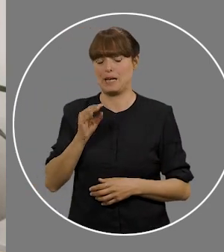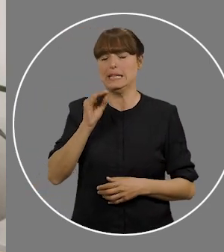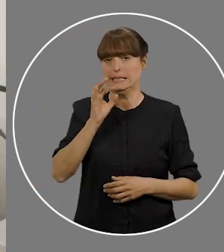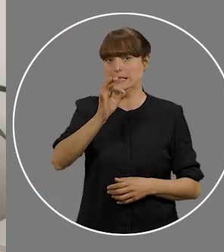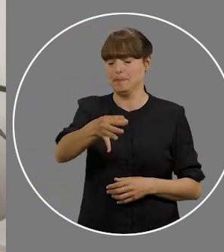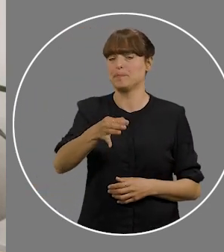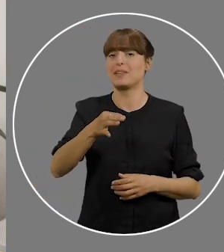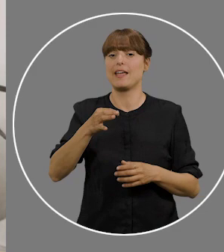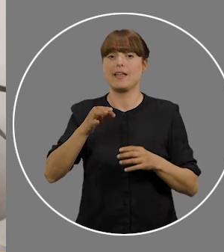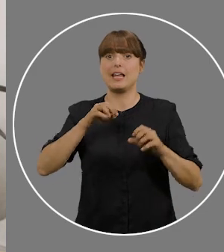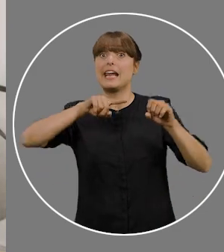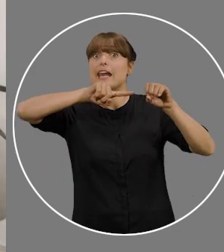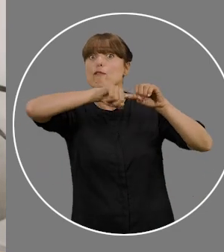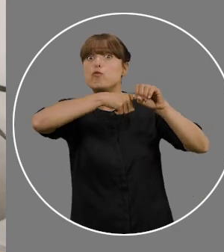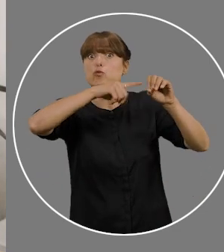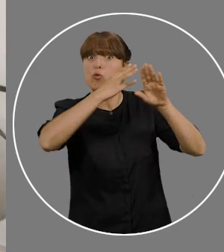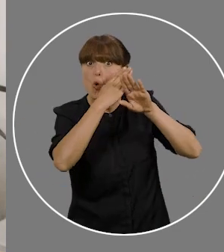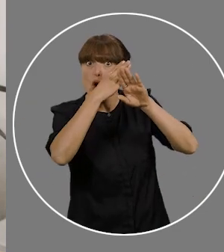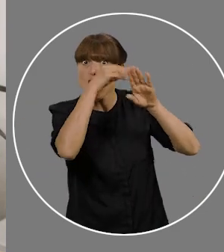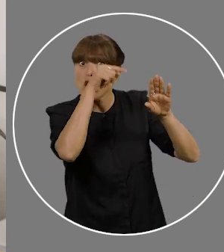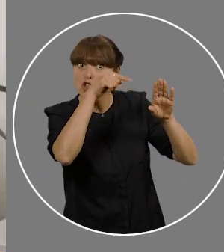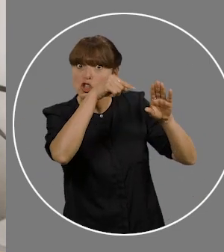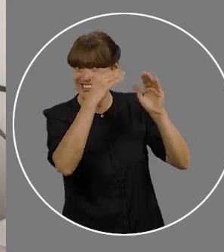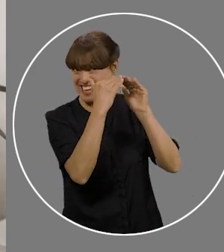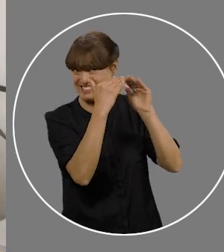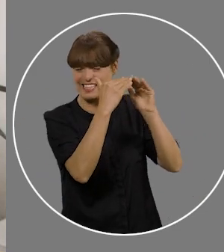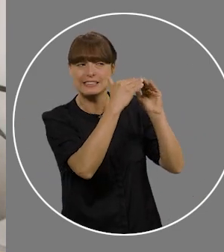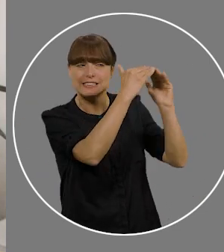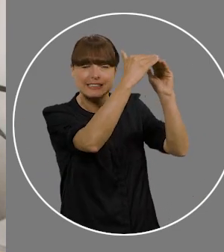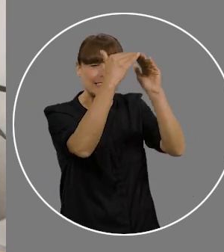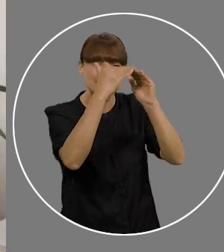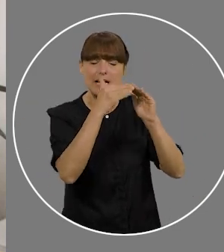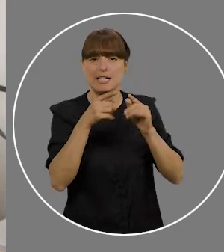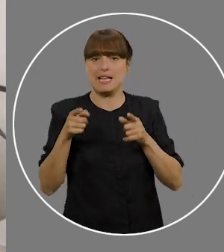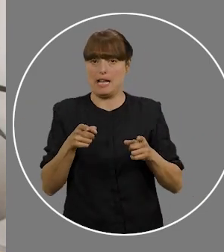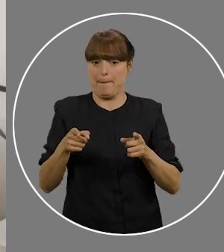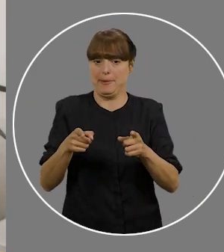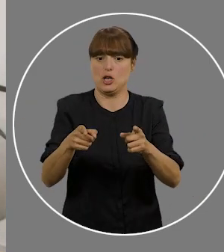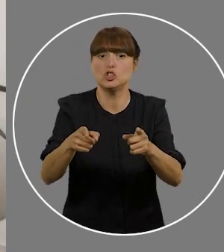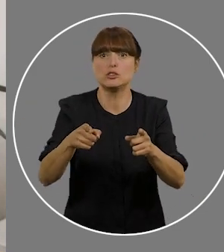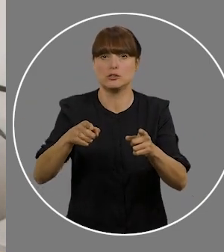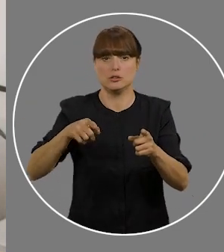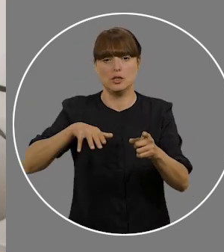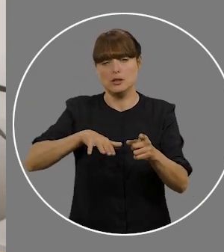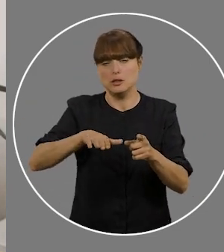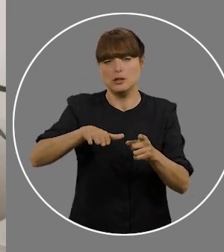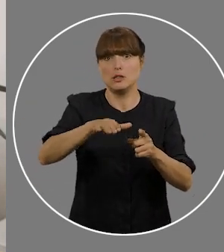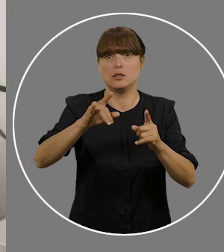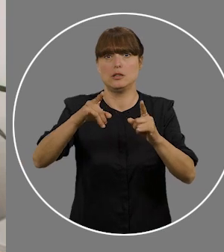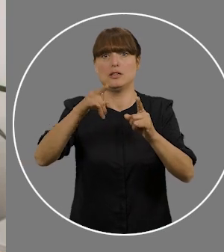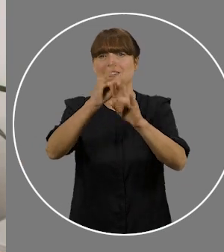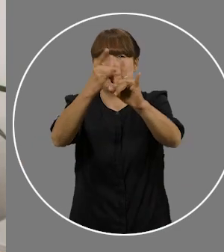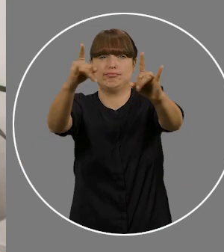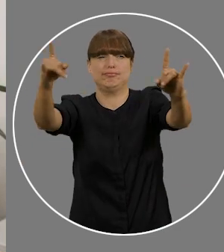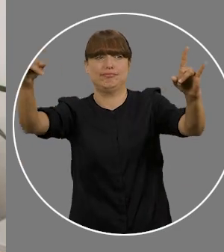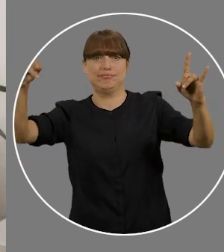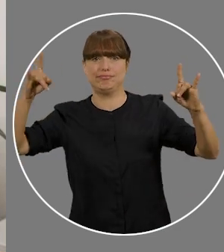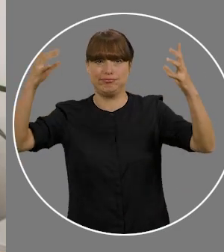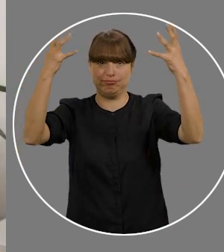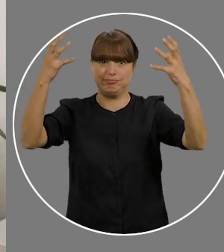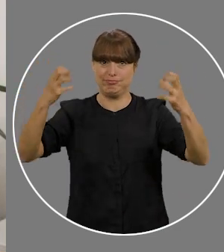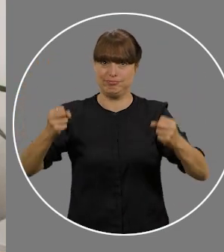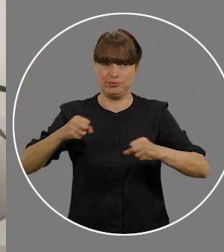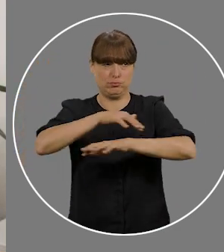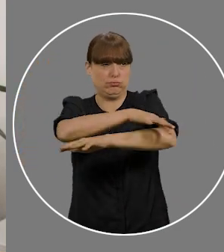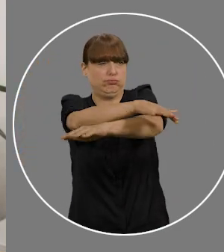camino y todo lo que se podía ver con la vista eran algarroferos. Algarroferos.